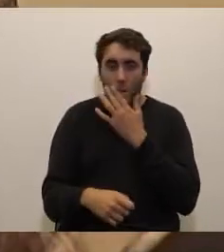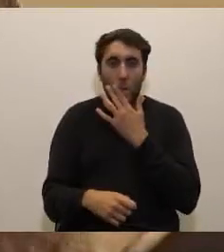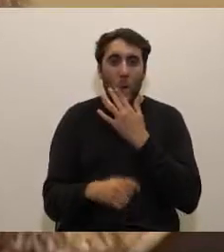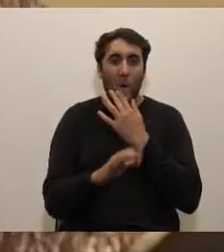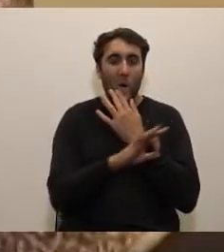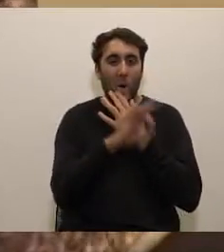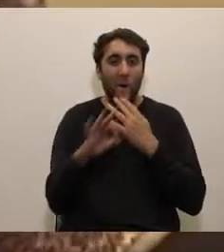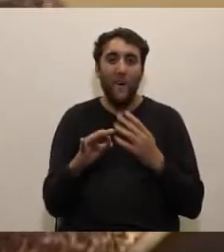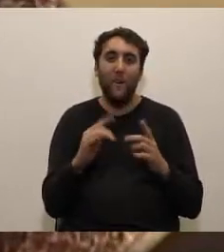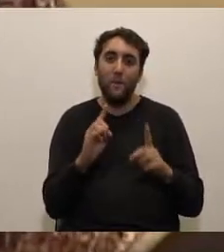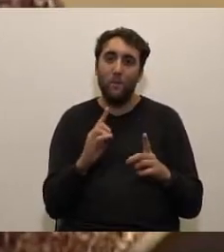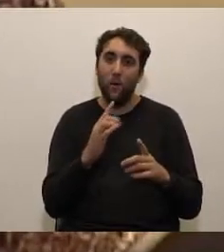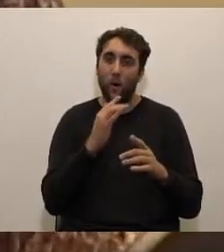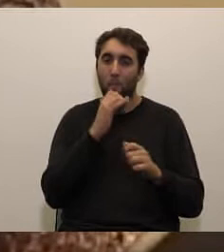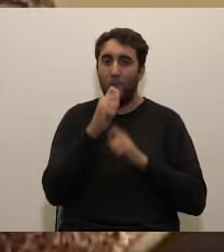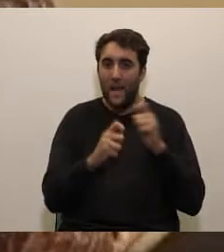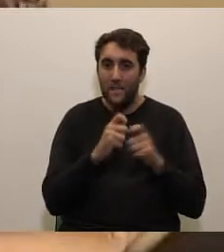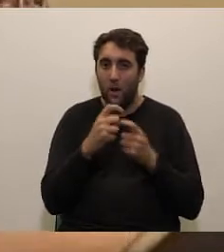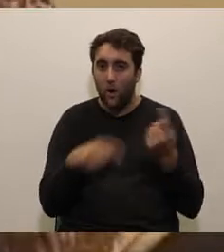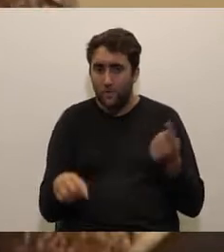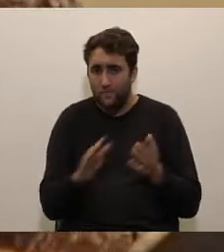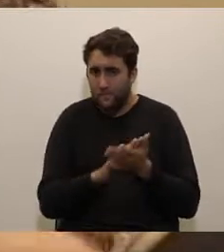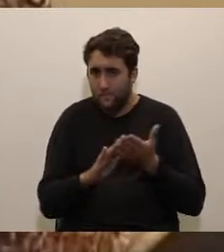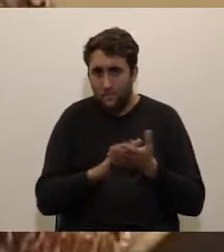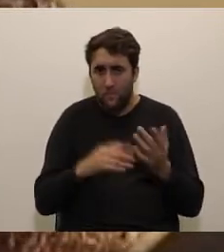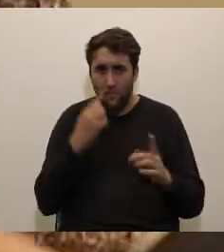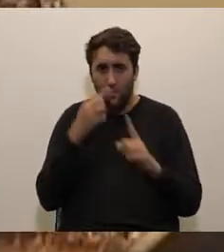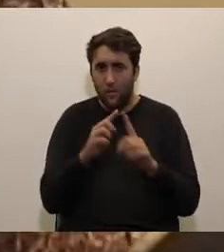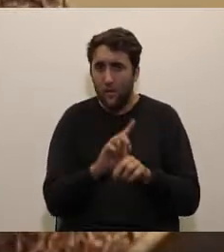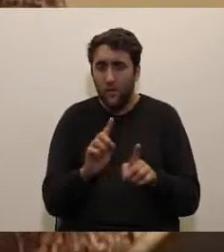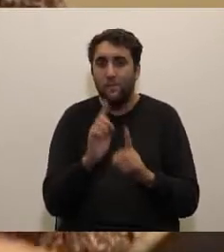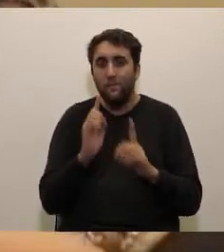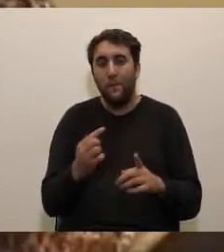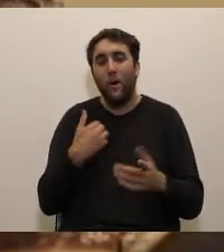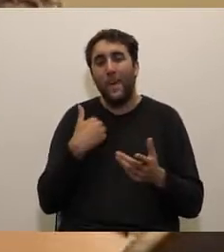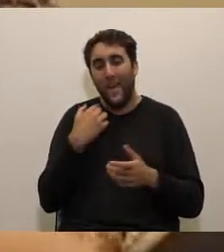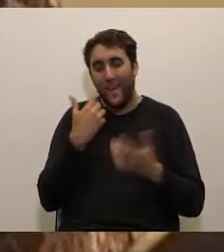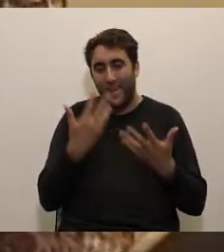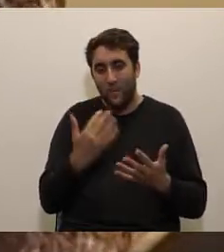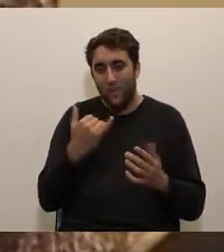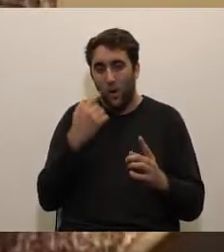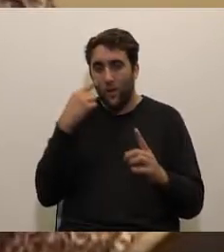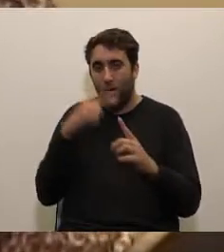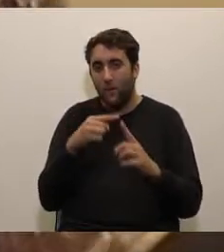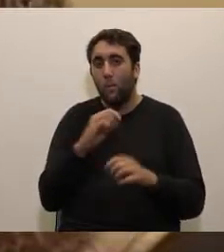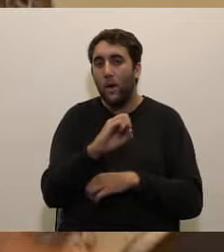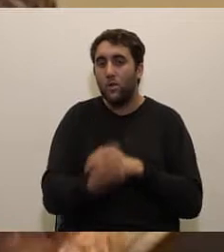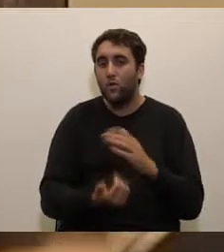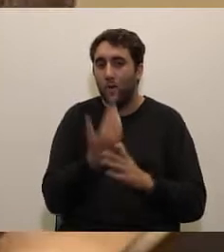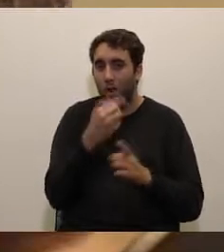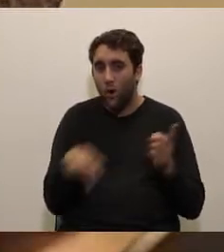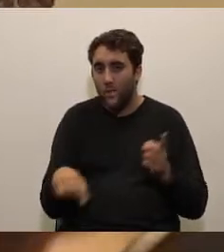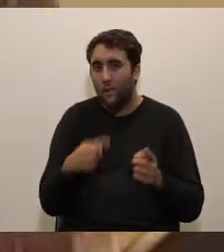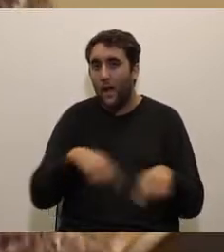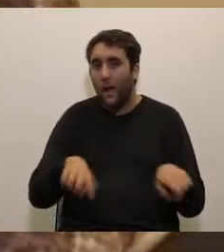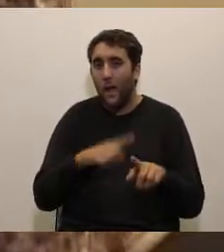irrupciones en los medios, sino entrar con una lógica así de pensamiento crítico, de cuestionarse, que muchas veces en